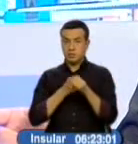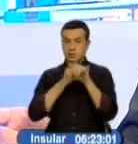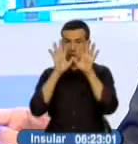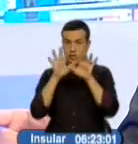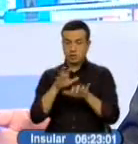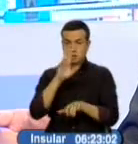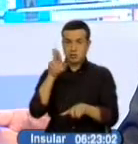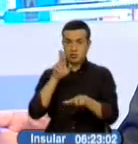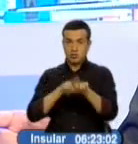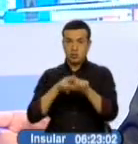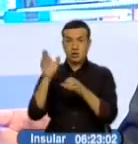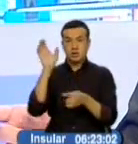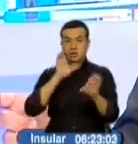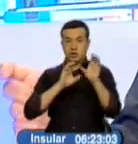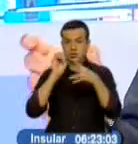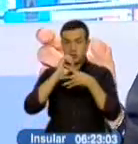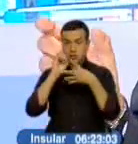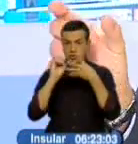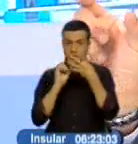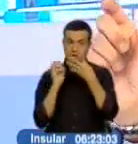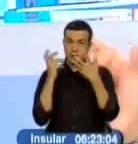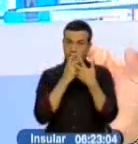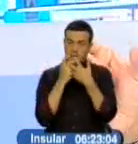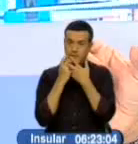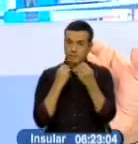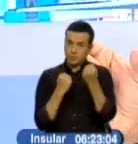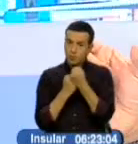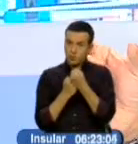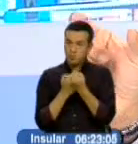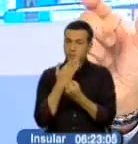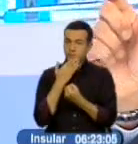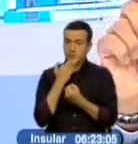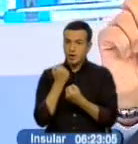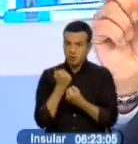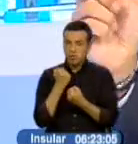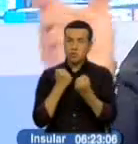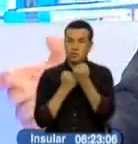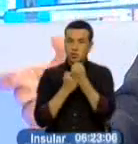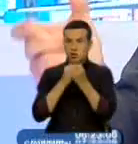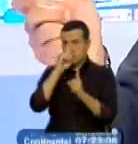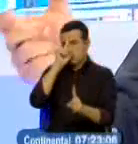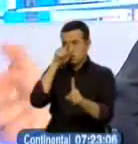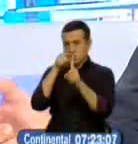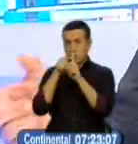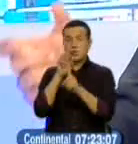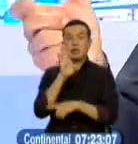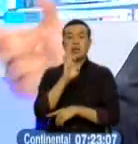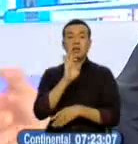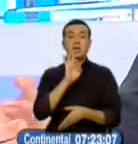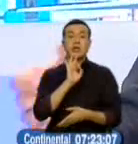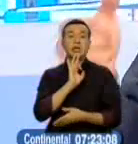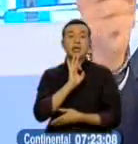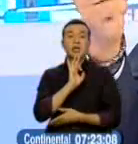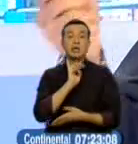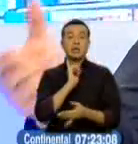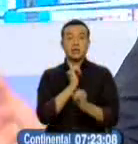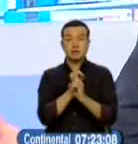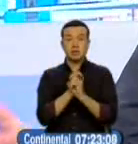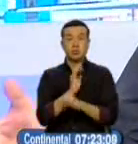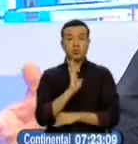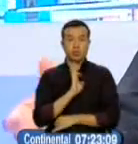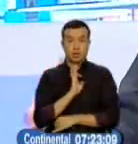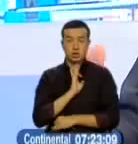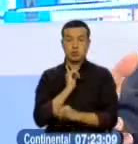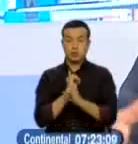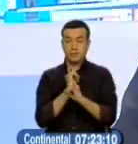Secretaría Nacional de Ciencia y Tecnología, para fortalecer de mejor manera la visión de los institutos técnicos y tecnológicos, la formación